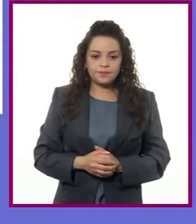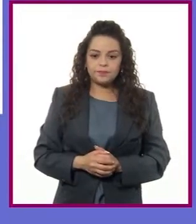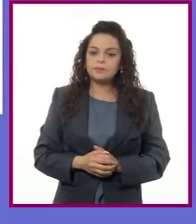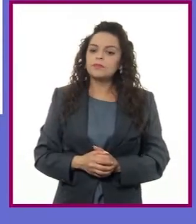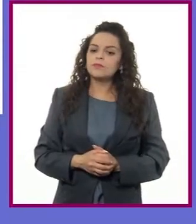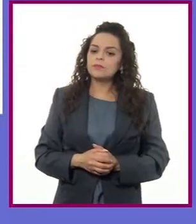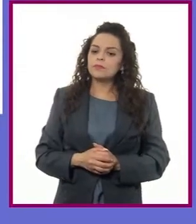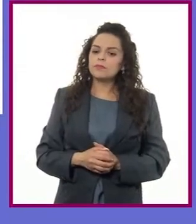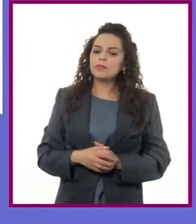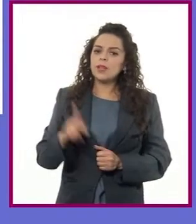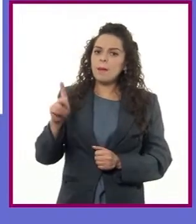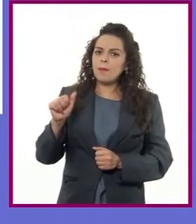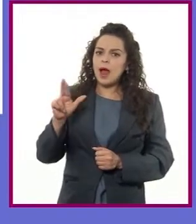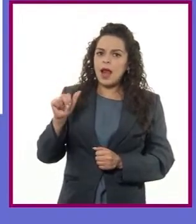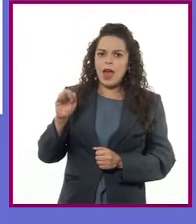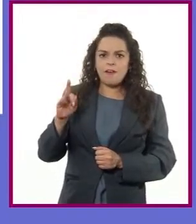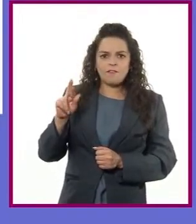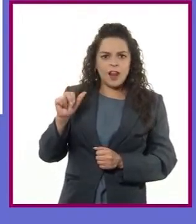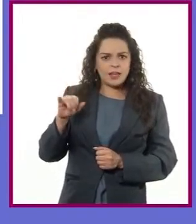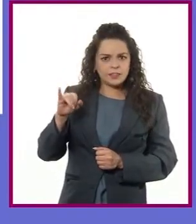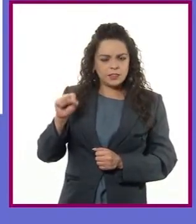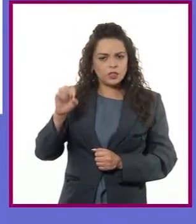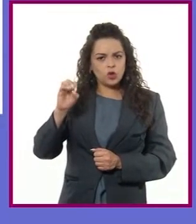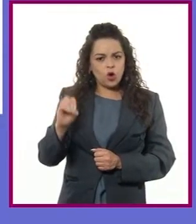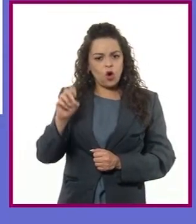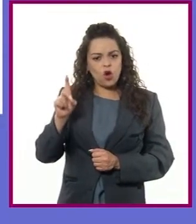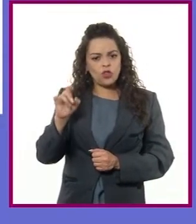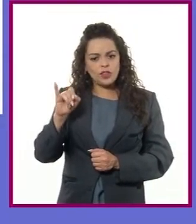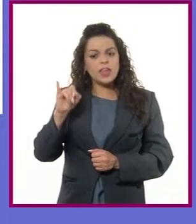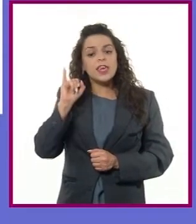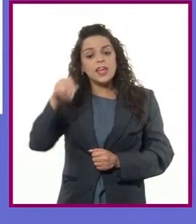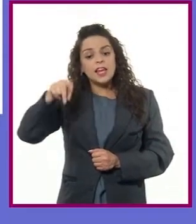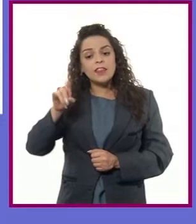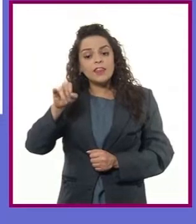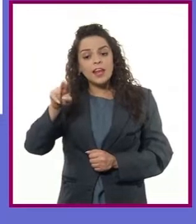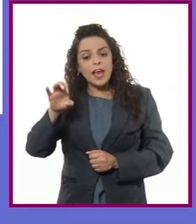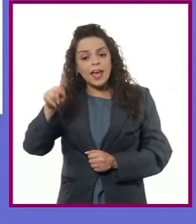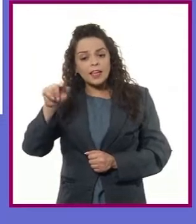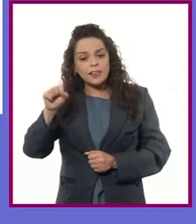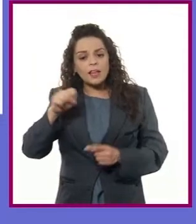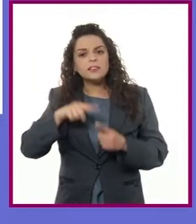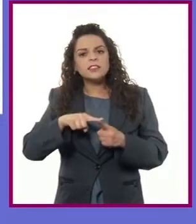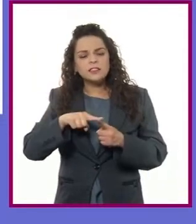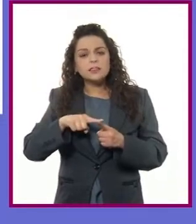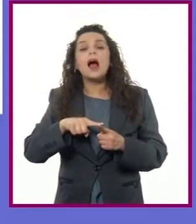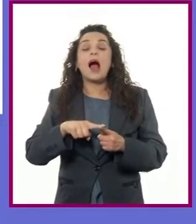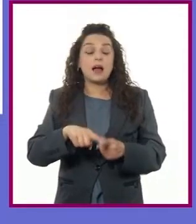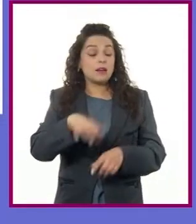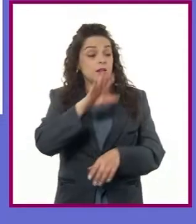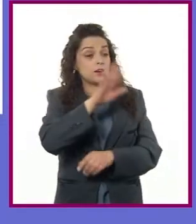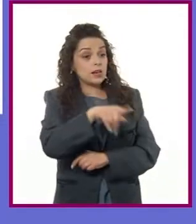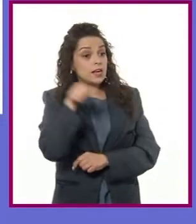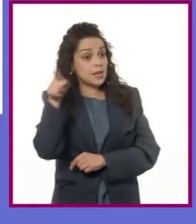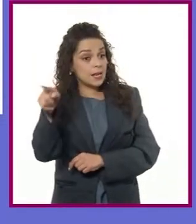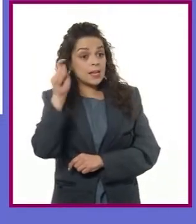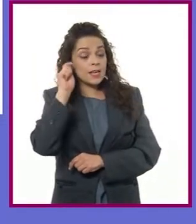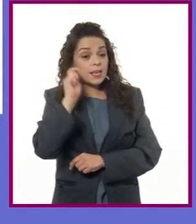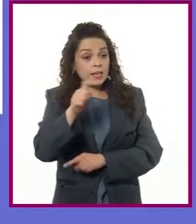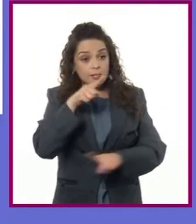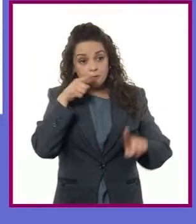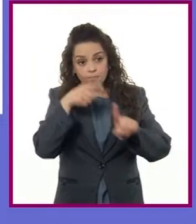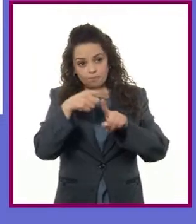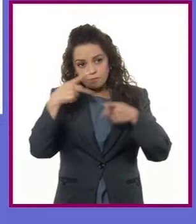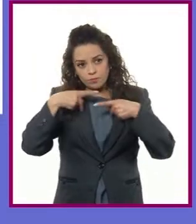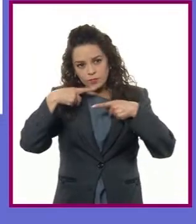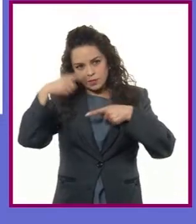paráfrasis? Las citas indirectas o paráfrasis consisten en hacer referencia a las